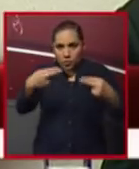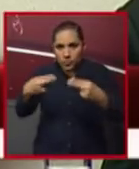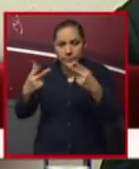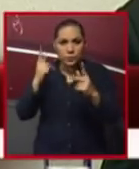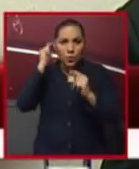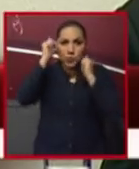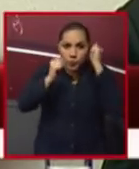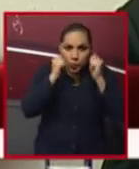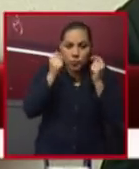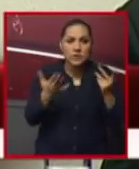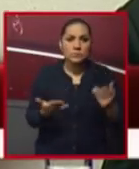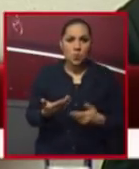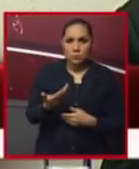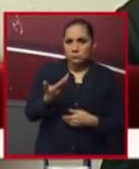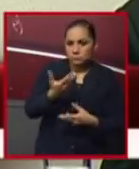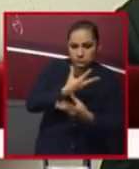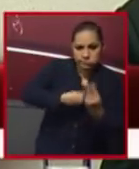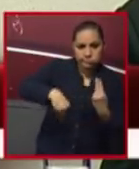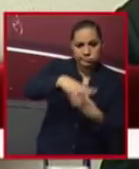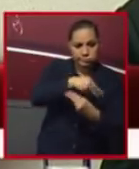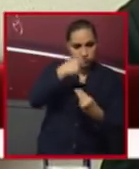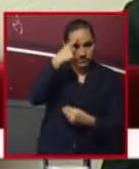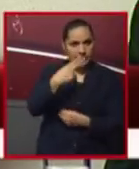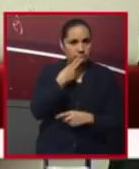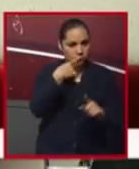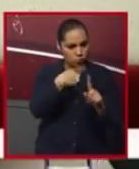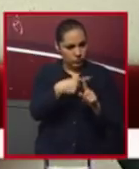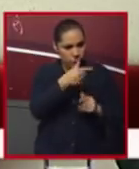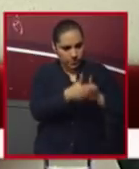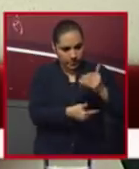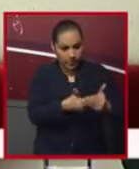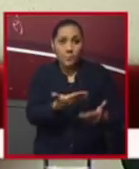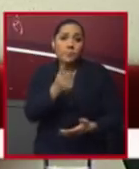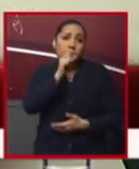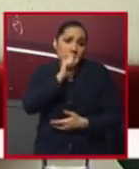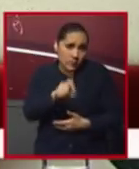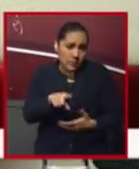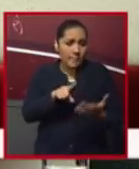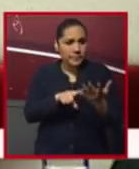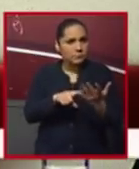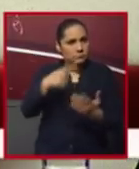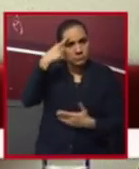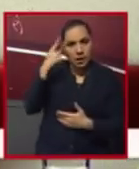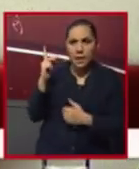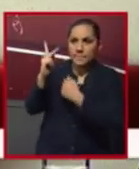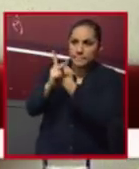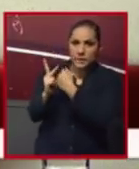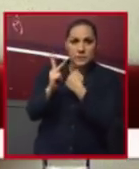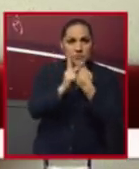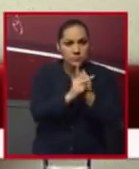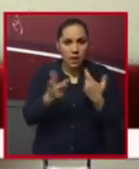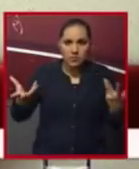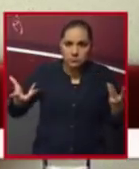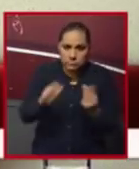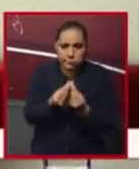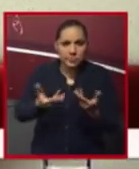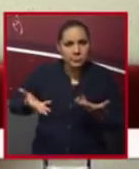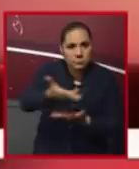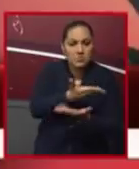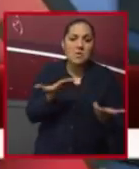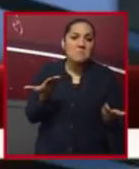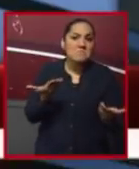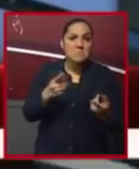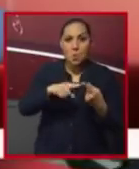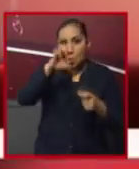inversión productiva. Y cuatro, impulsar acciones que acerquen a las sociedades y generen sinergias en ámbitos como la cultura y la